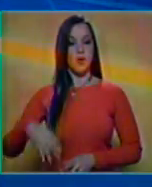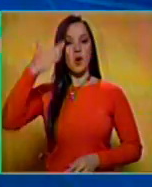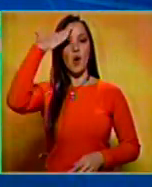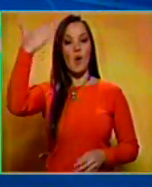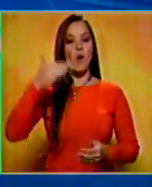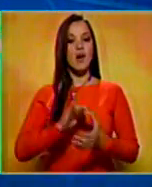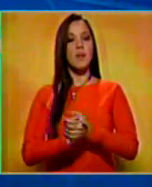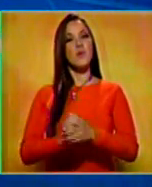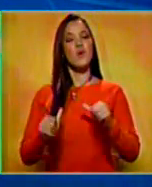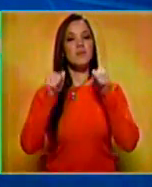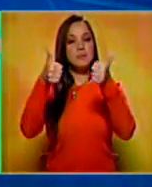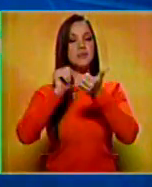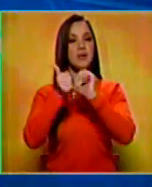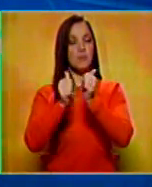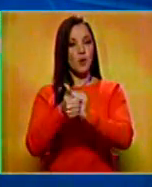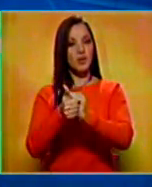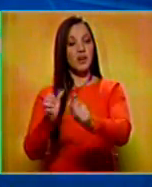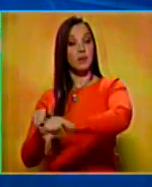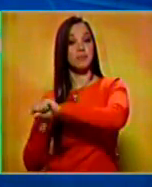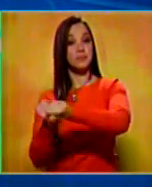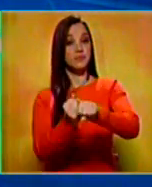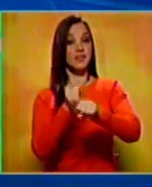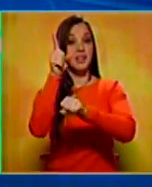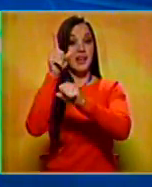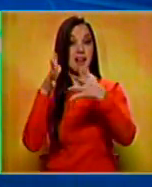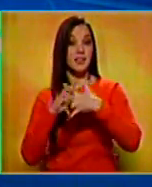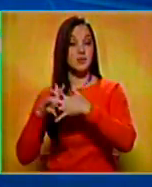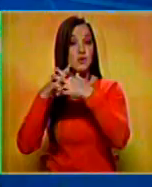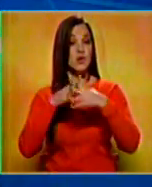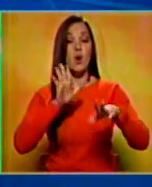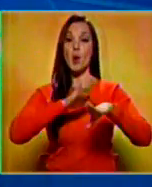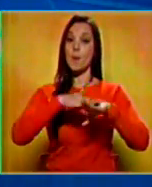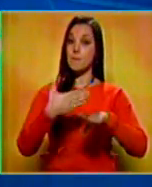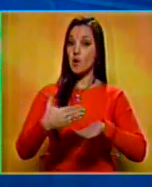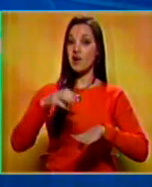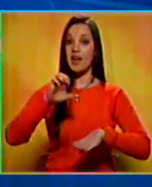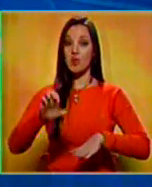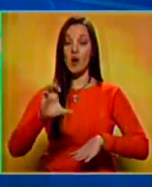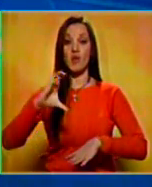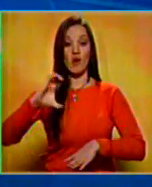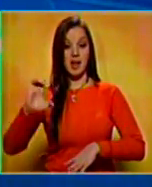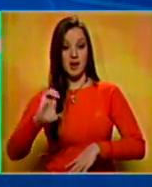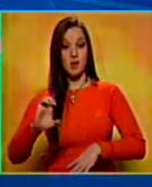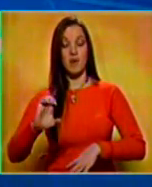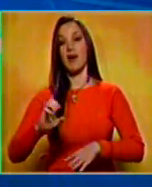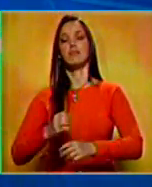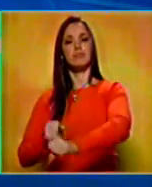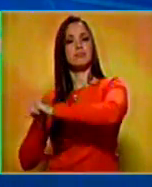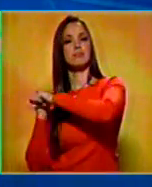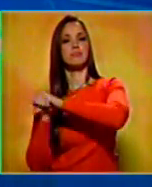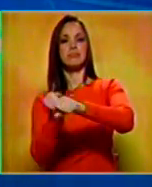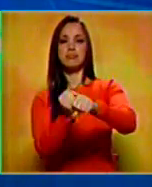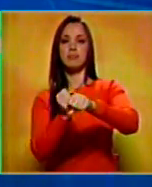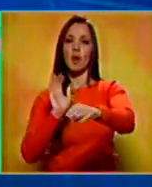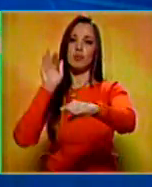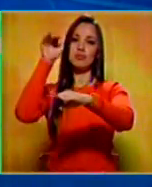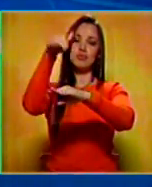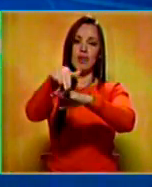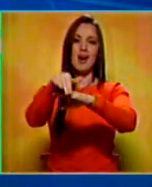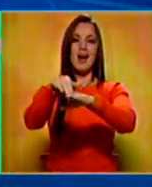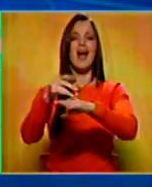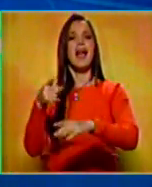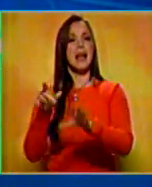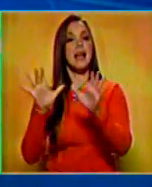Hola amigos, comenzamos los deportes con la pretemporada del béisbol de las Grandes Ligas porque Eduardo Escobar despachó un soberbio Grand Slam en la victoria de su equipo, los Mellizos de